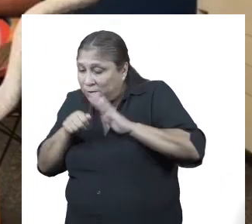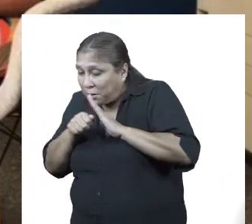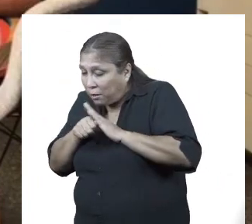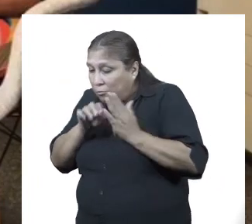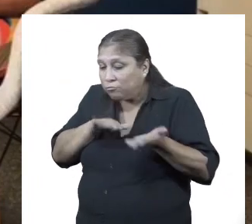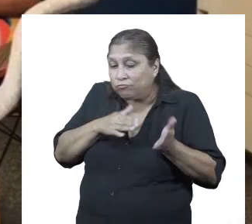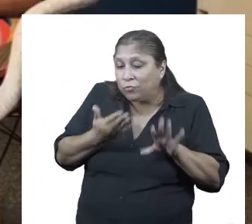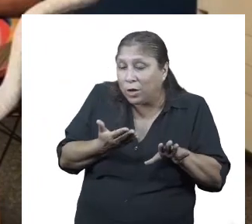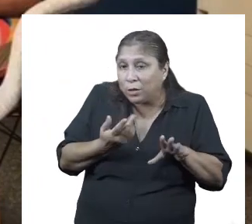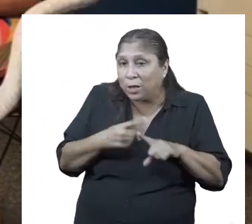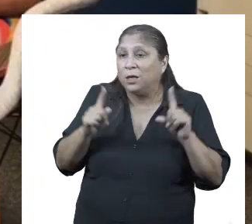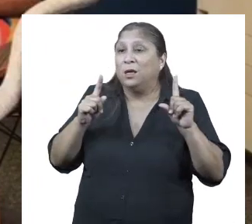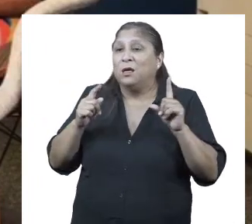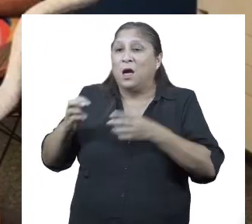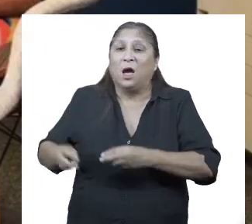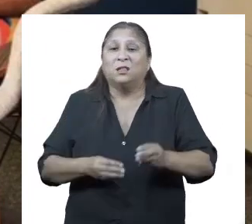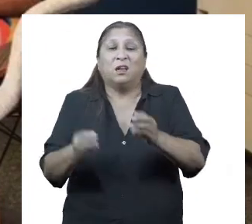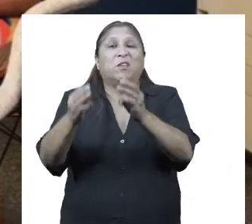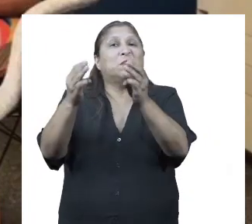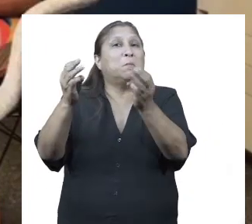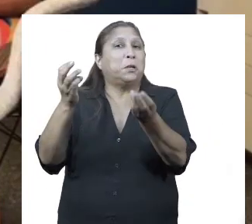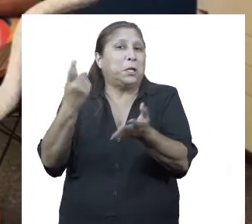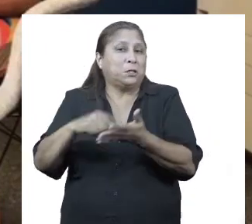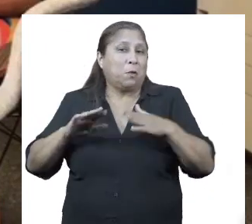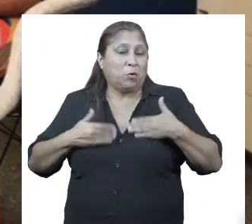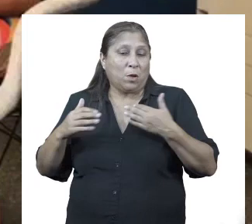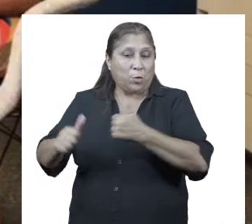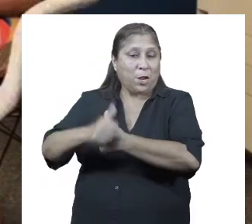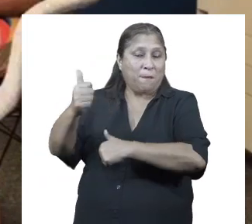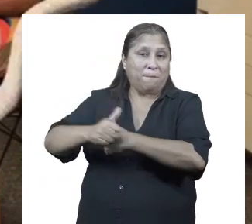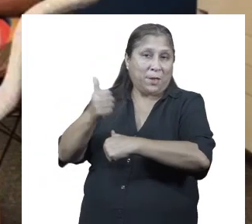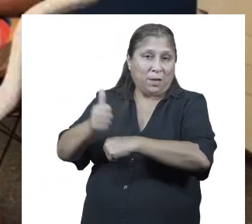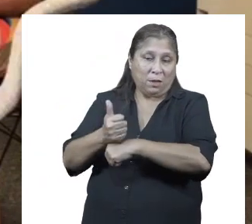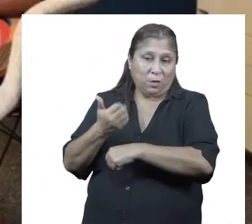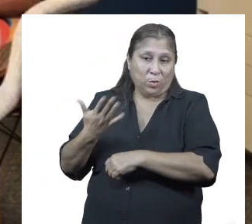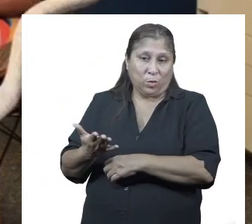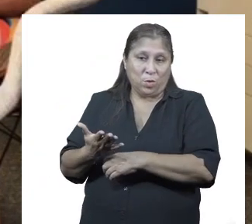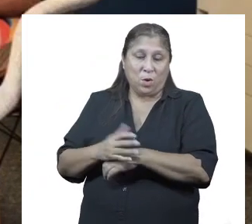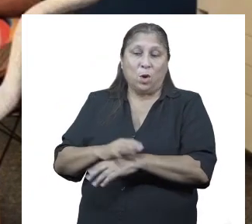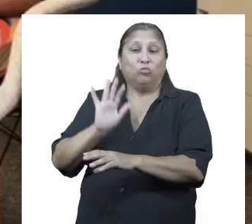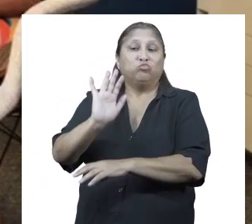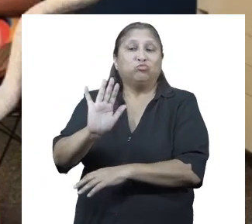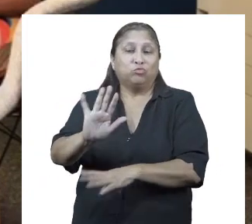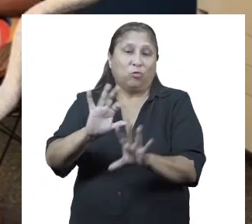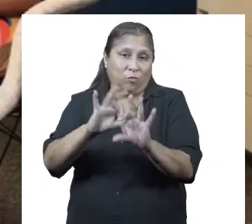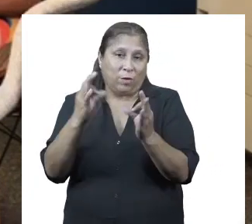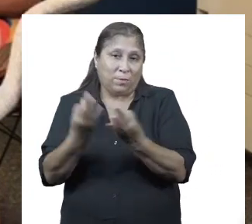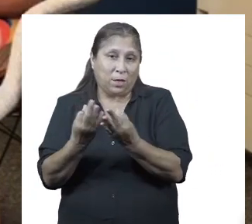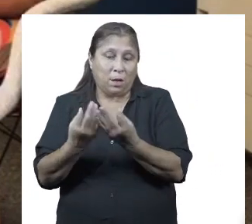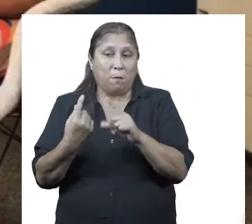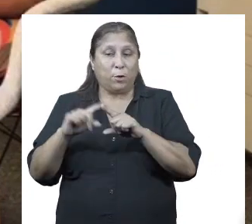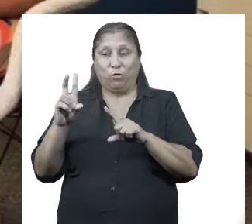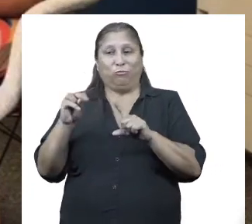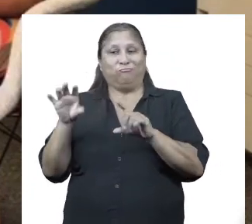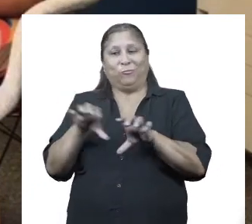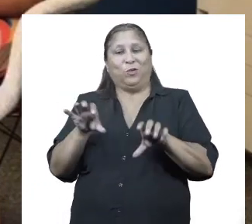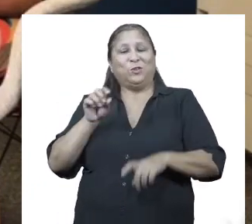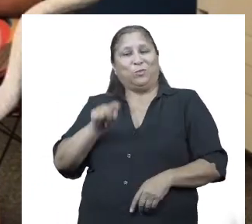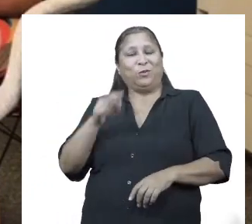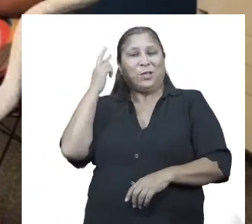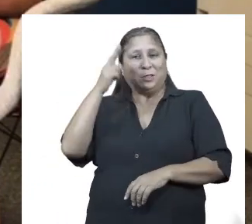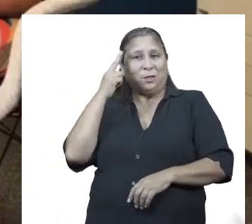clandestina. La muerte a través de mecanismos que podían poner en riesgo la integridad de sus familiares. Claro. Y no lo hizo por